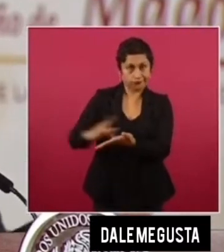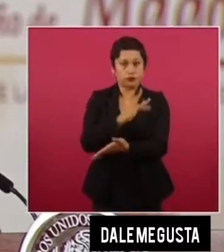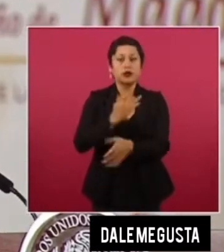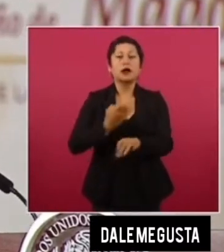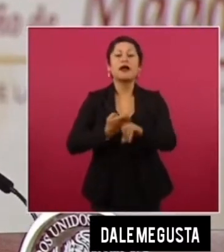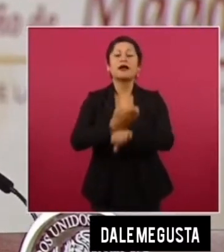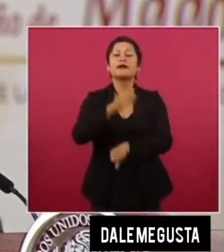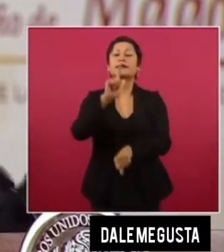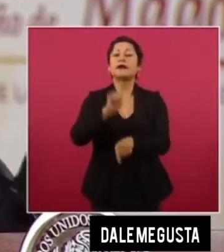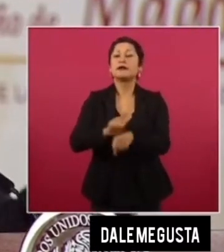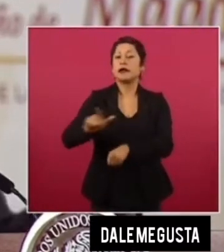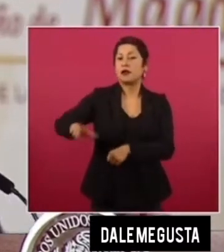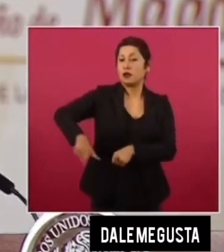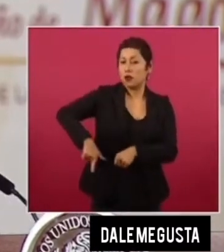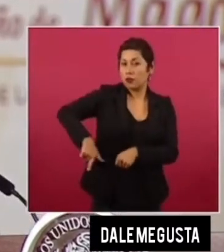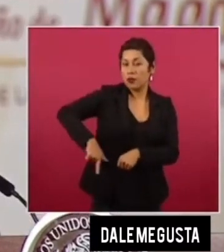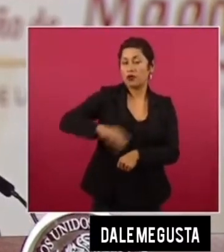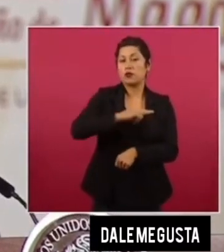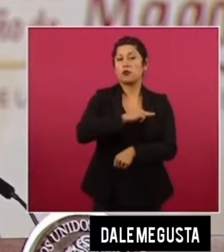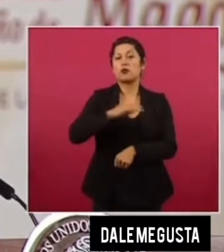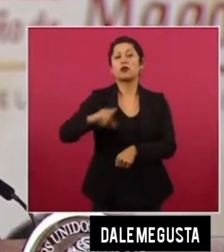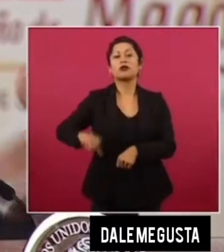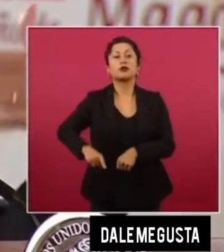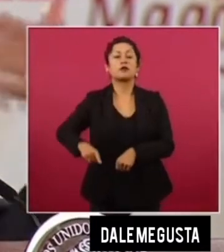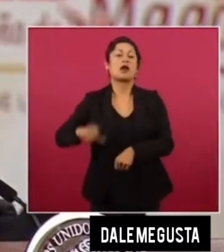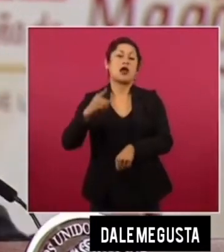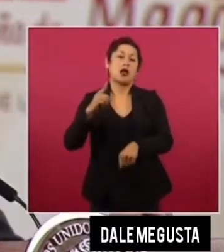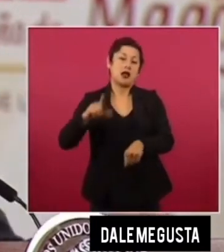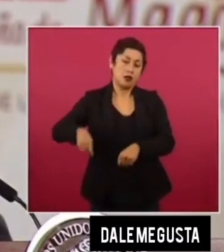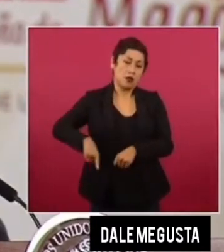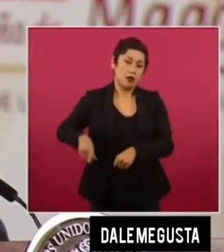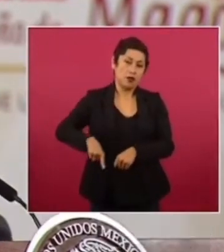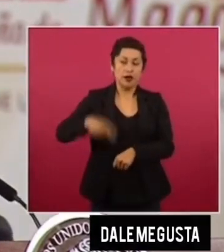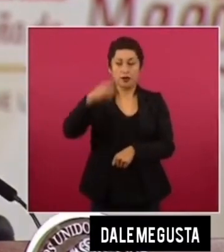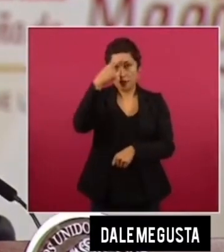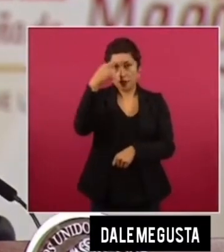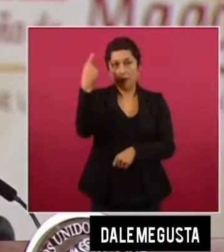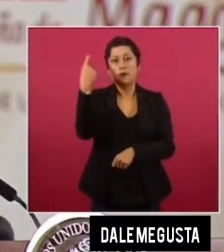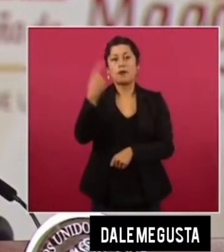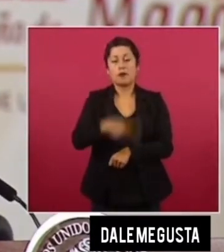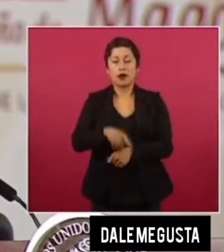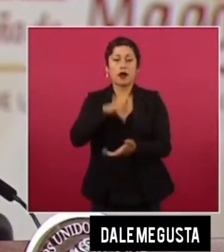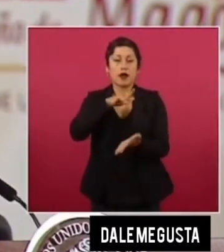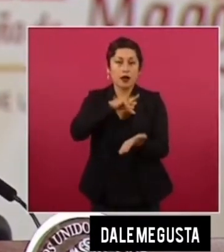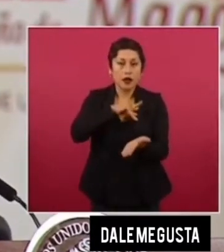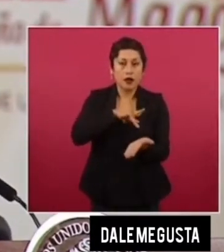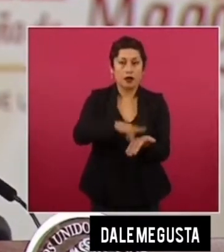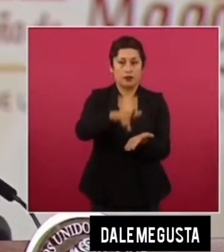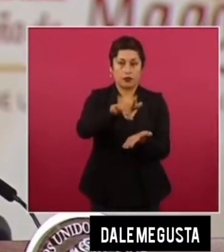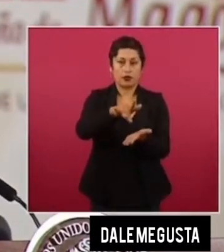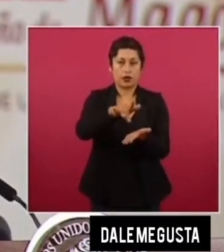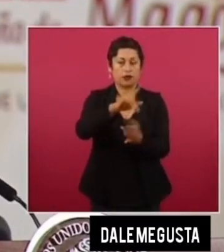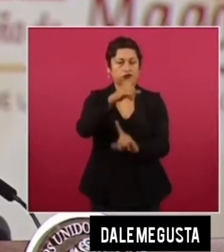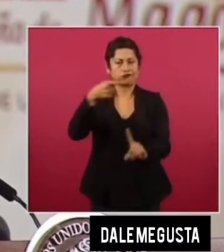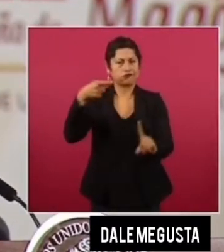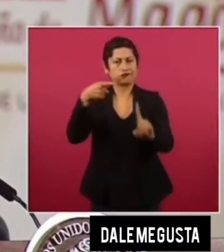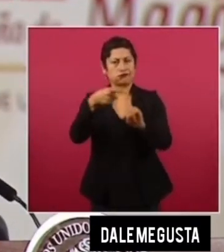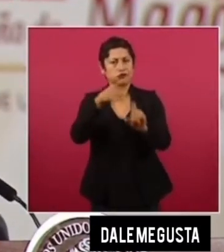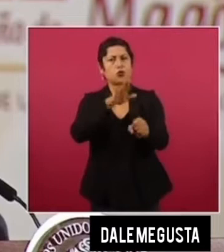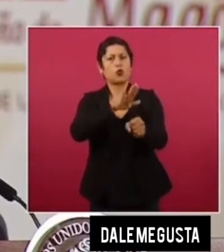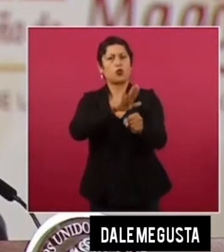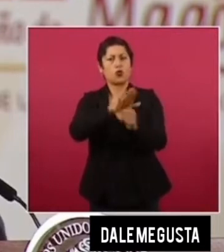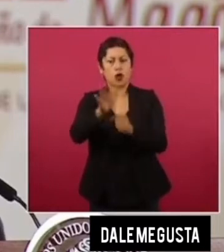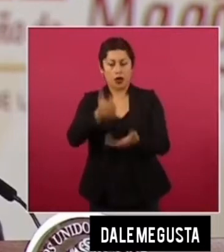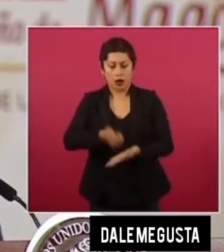Nuevo León, a los gobiernos municipales de la zona metropolitana, con el objetivo de garantizar el